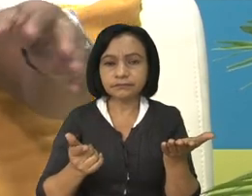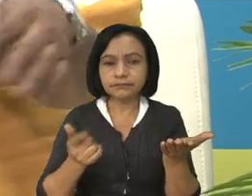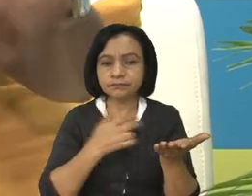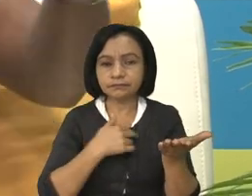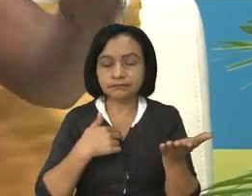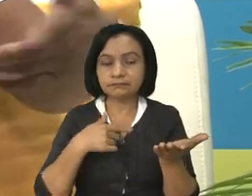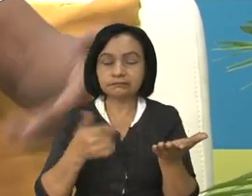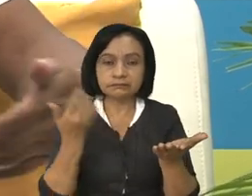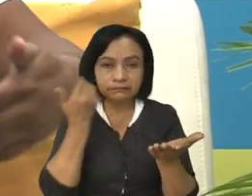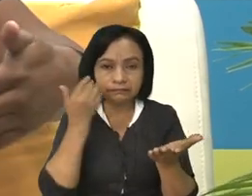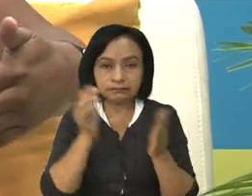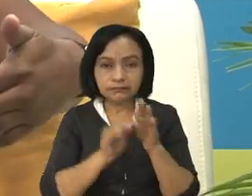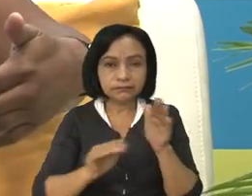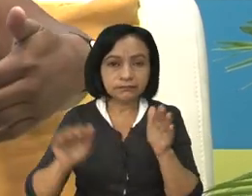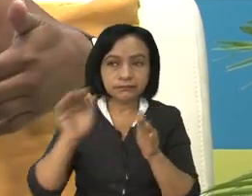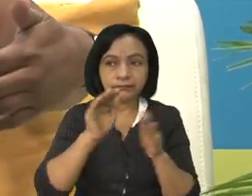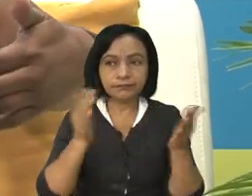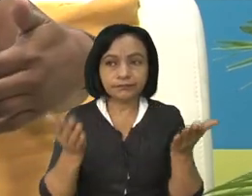riesgo, o que más